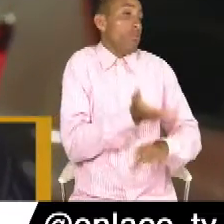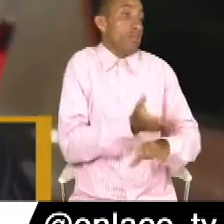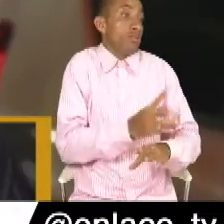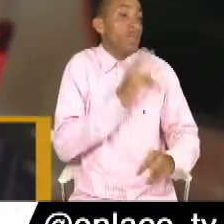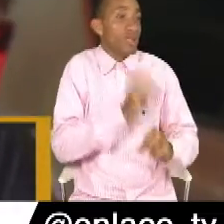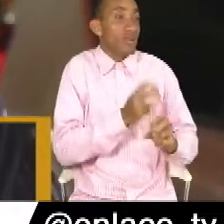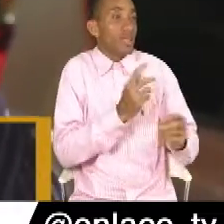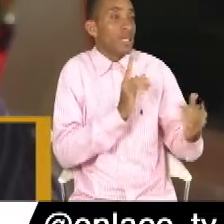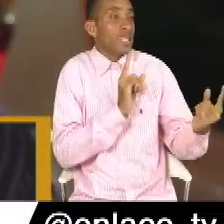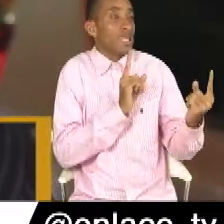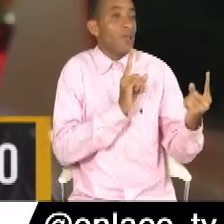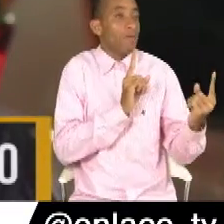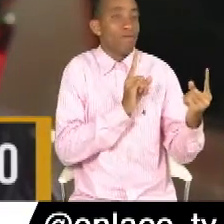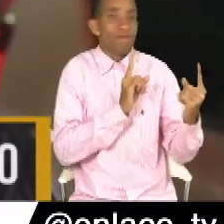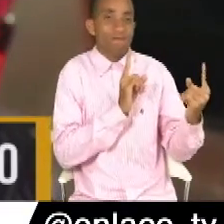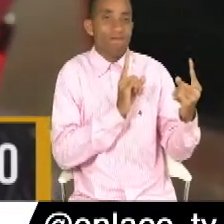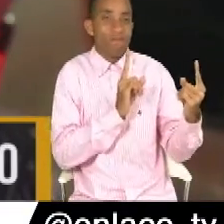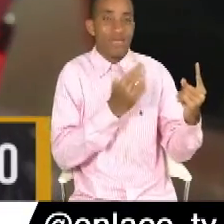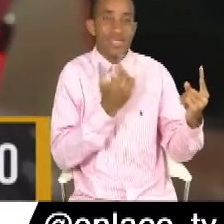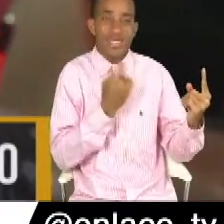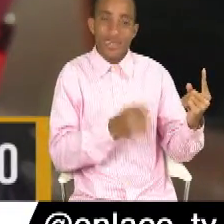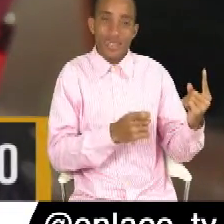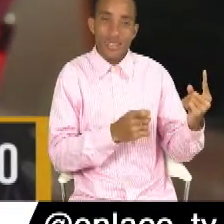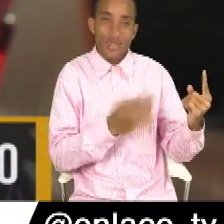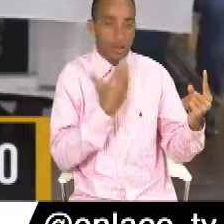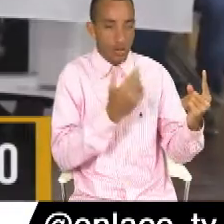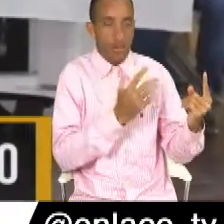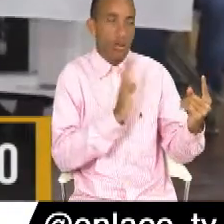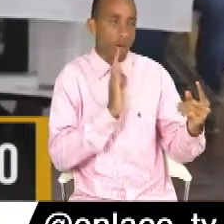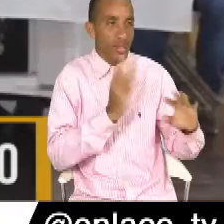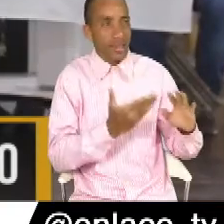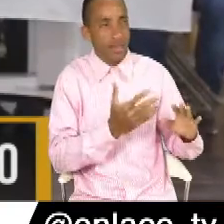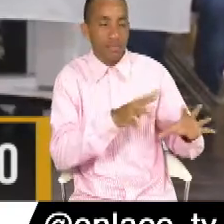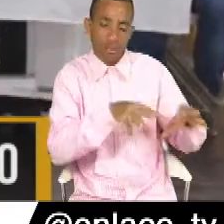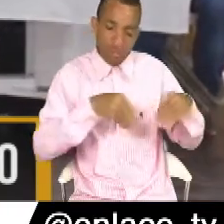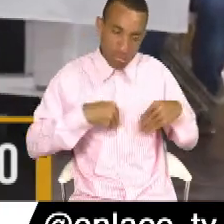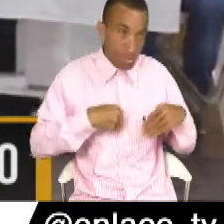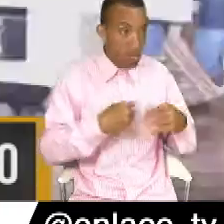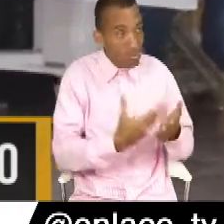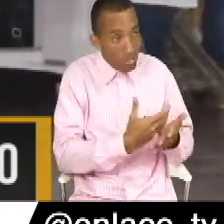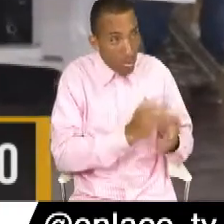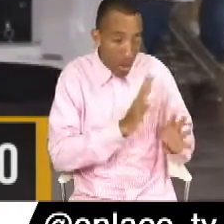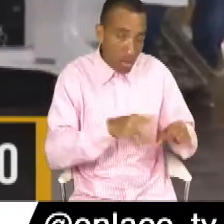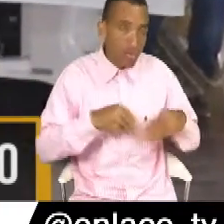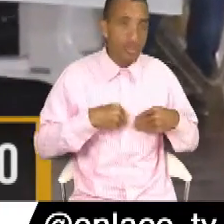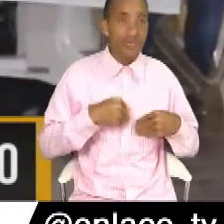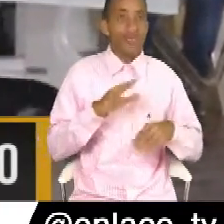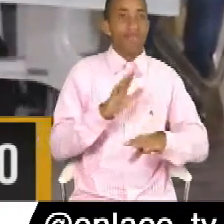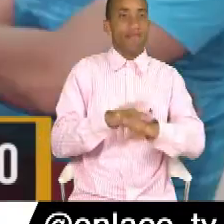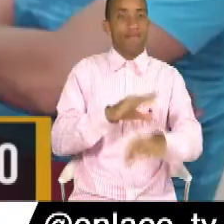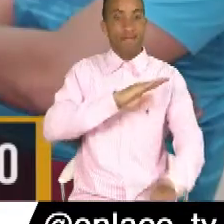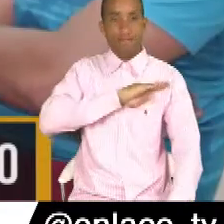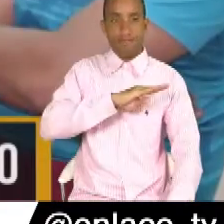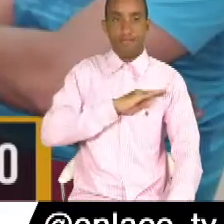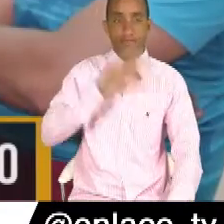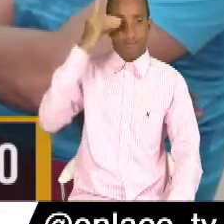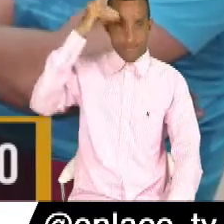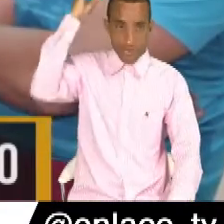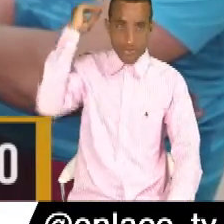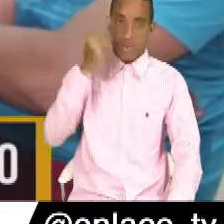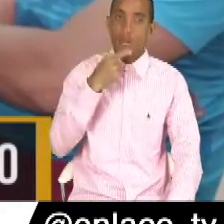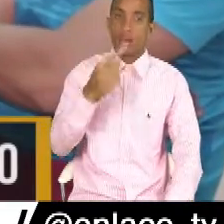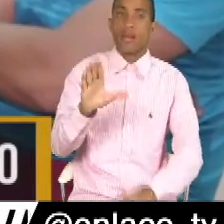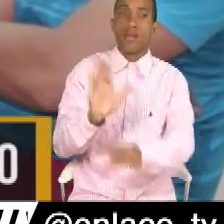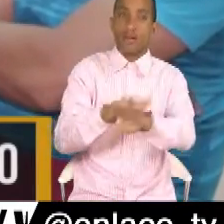dificultar un acercamiento y lo único que va es agravar más la situación. Ante esta determinación, el alcalde de Barranca Bermeja, Darío Echeverri, hizo un llamado